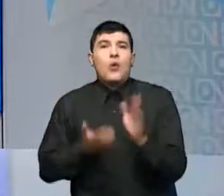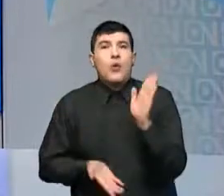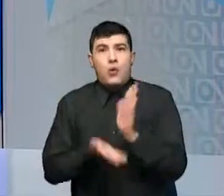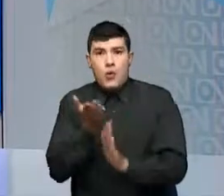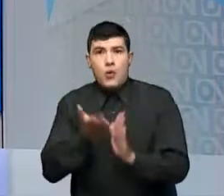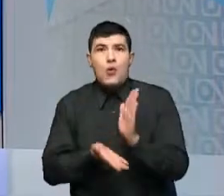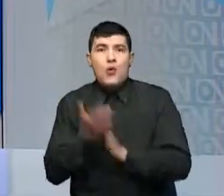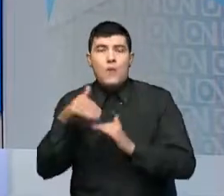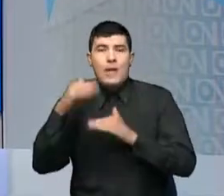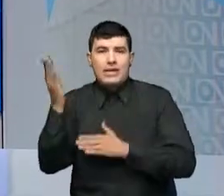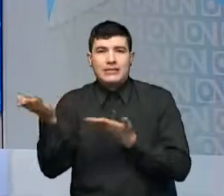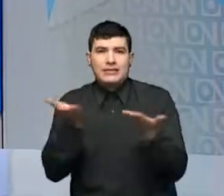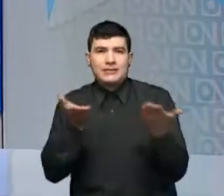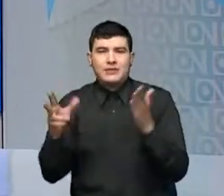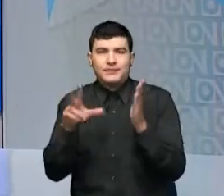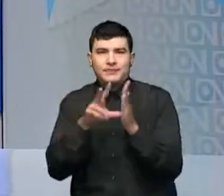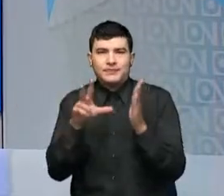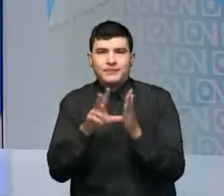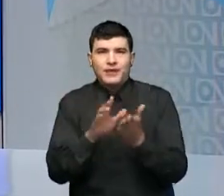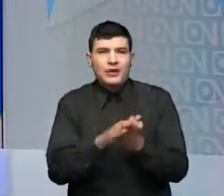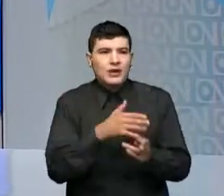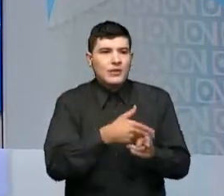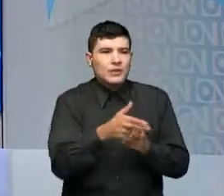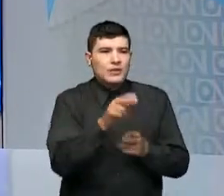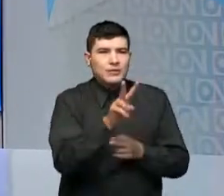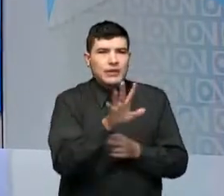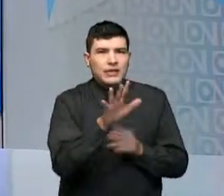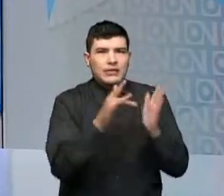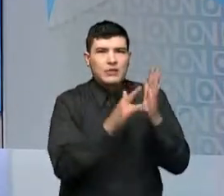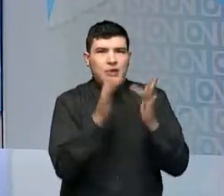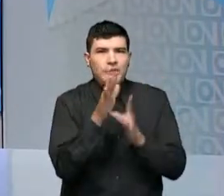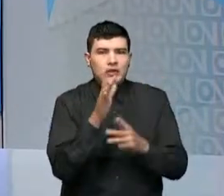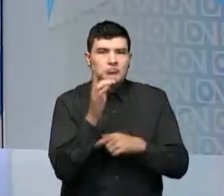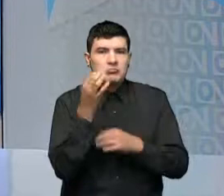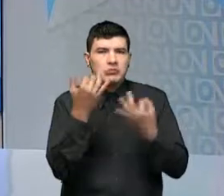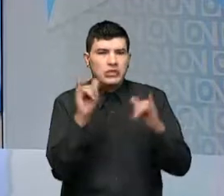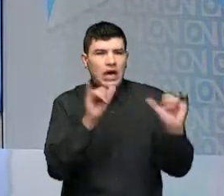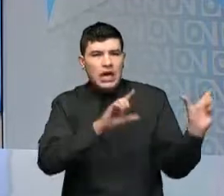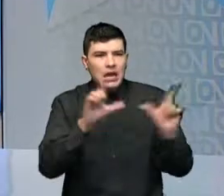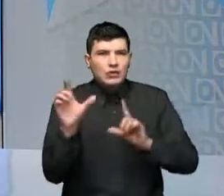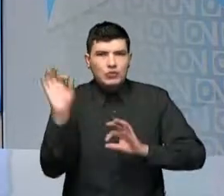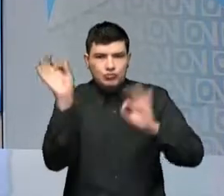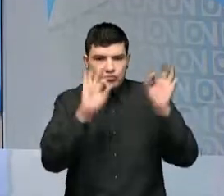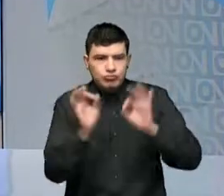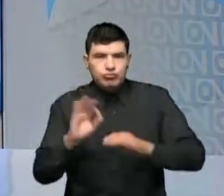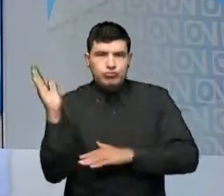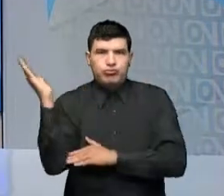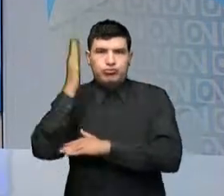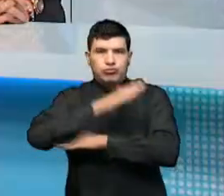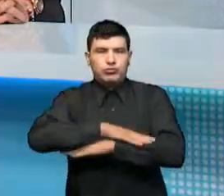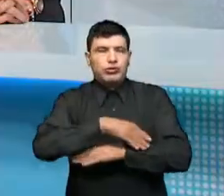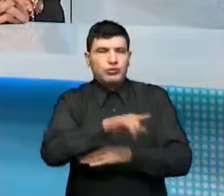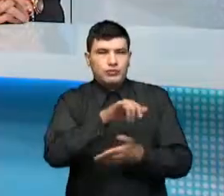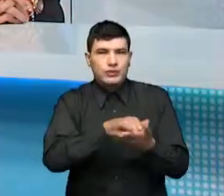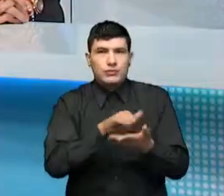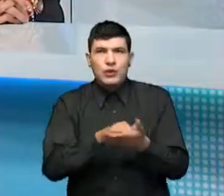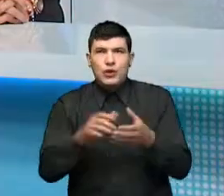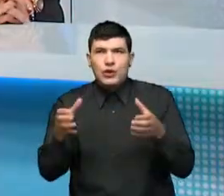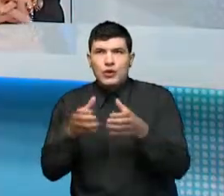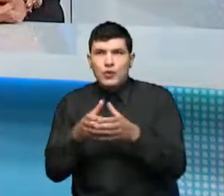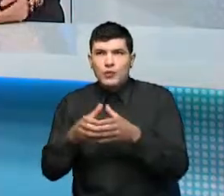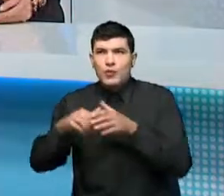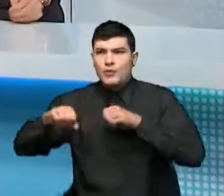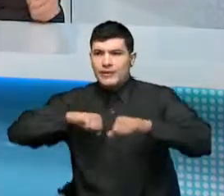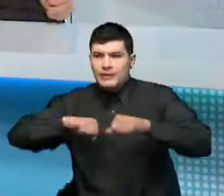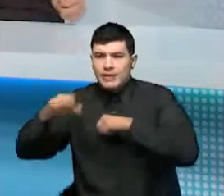Y para el 25 de abril están previstas jornadas de protesta en contra del presidente Iván Duque y del Plan Nacional de Desarrollo. Sindicatos,